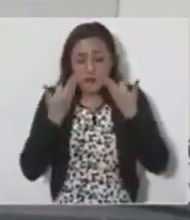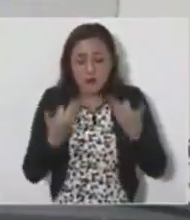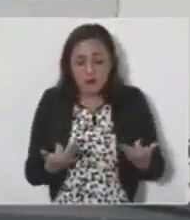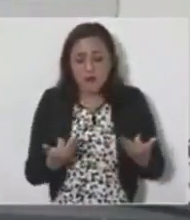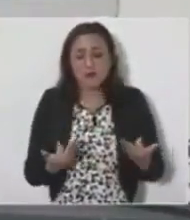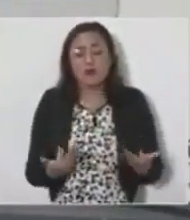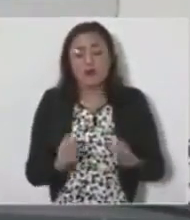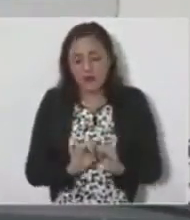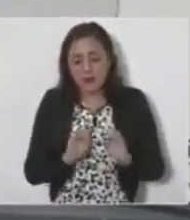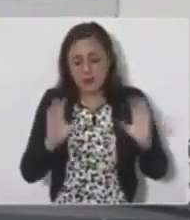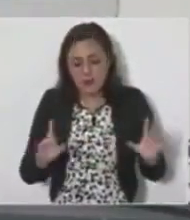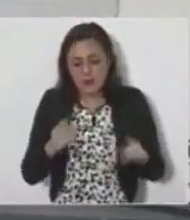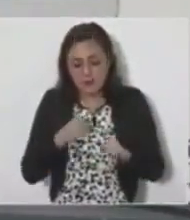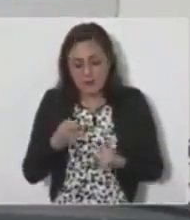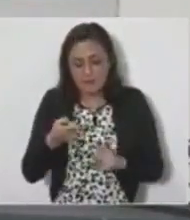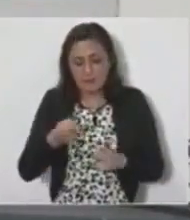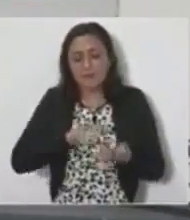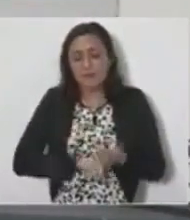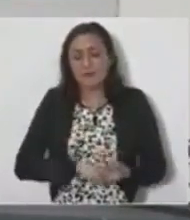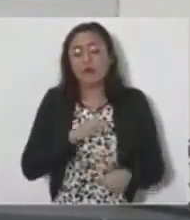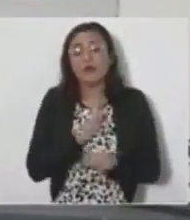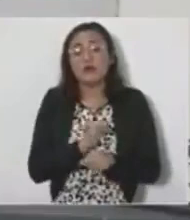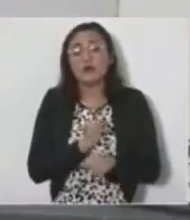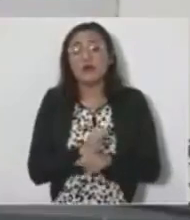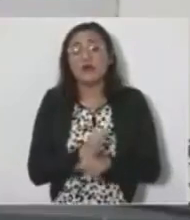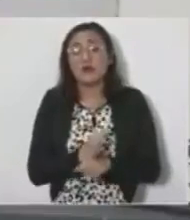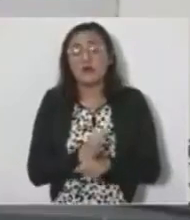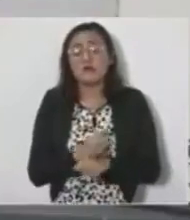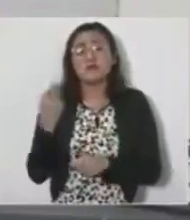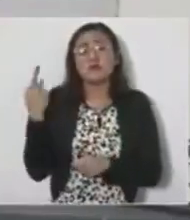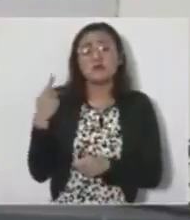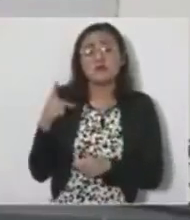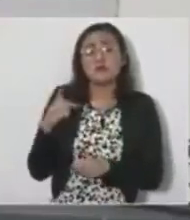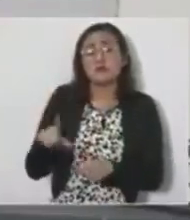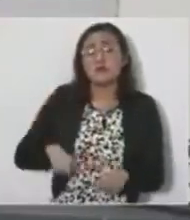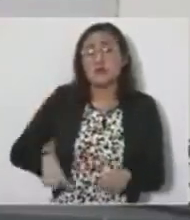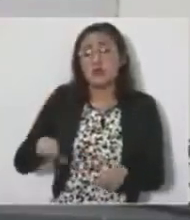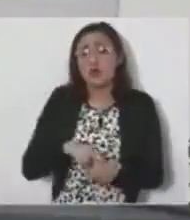claras a la administración Es desde a la al ejecutivo del estado y sobre todo a las y los